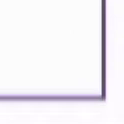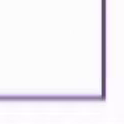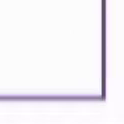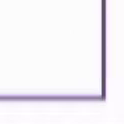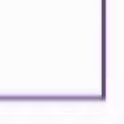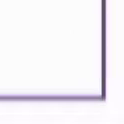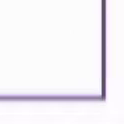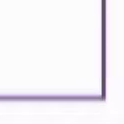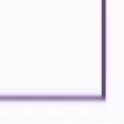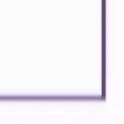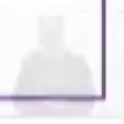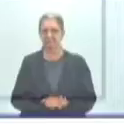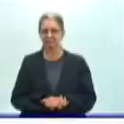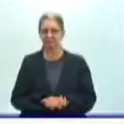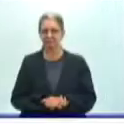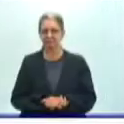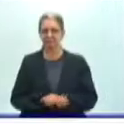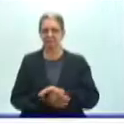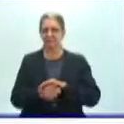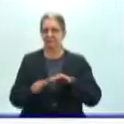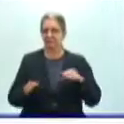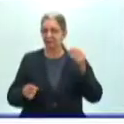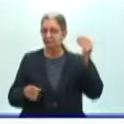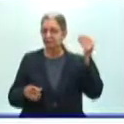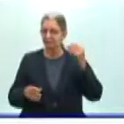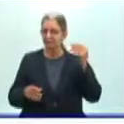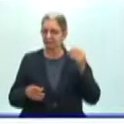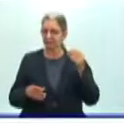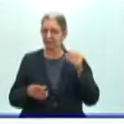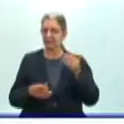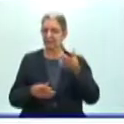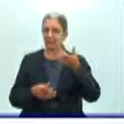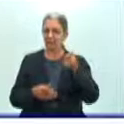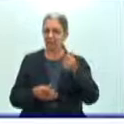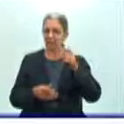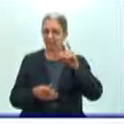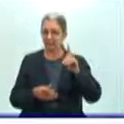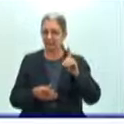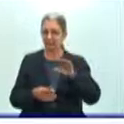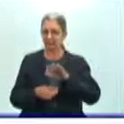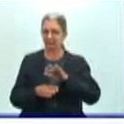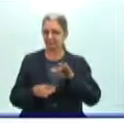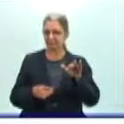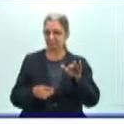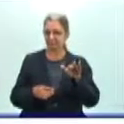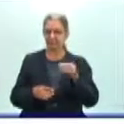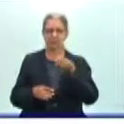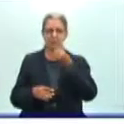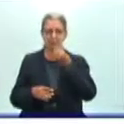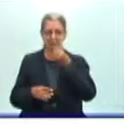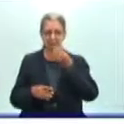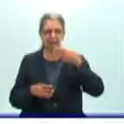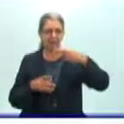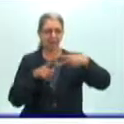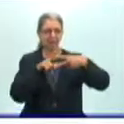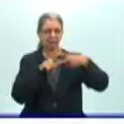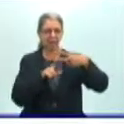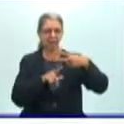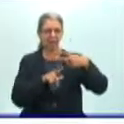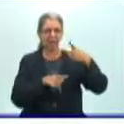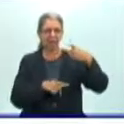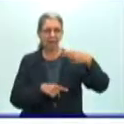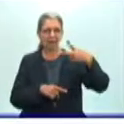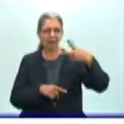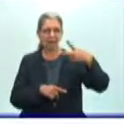Como ya conoces la amplitud del arco AD, entonces puedes determinar la amplitud del ángulo